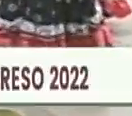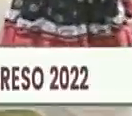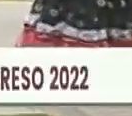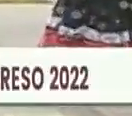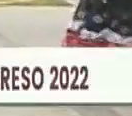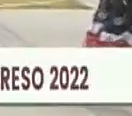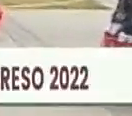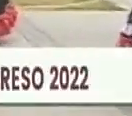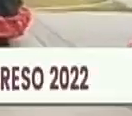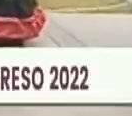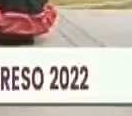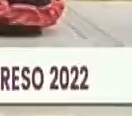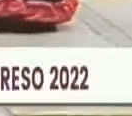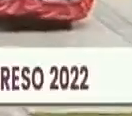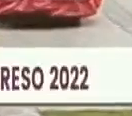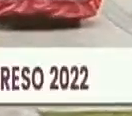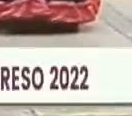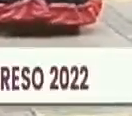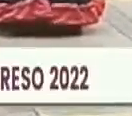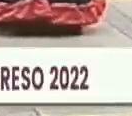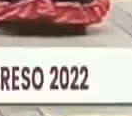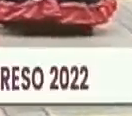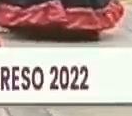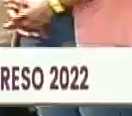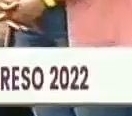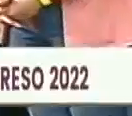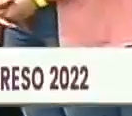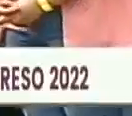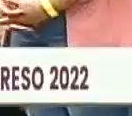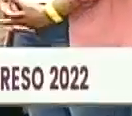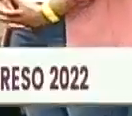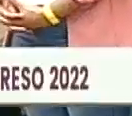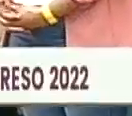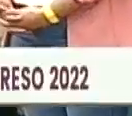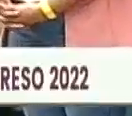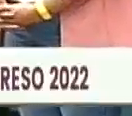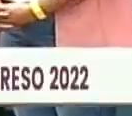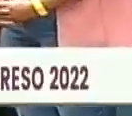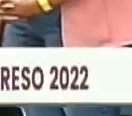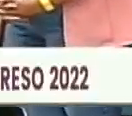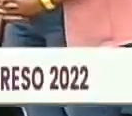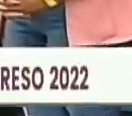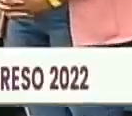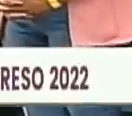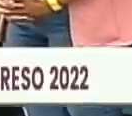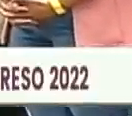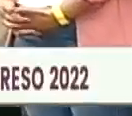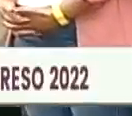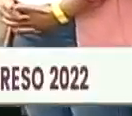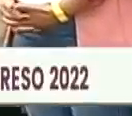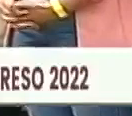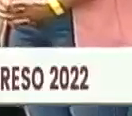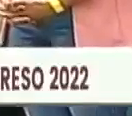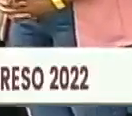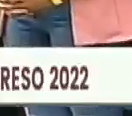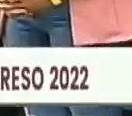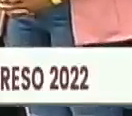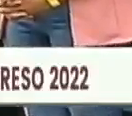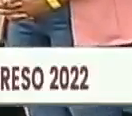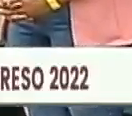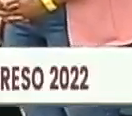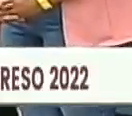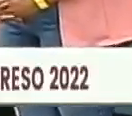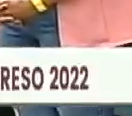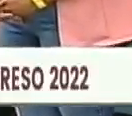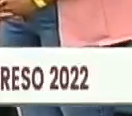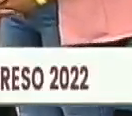bellísimos, la felicito. Muy bella la expresión musical que ustedes acaban de representar. Me acompaña también la presidenta